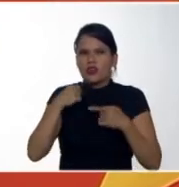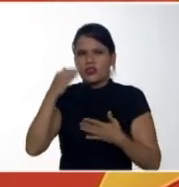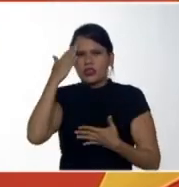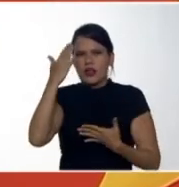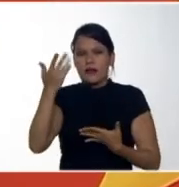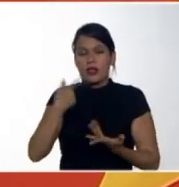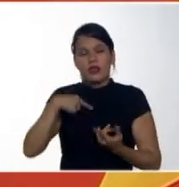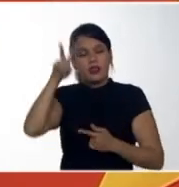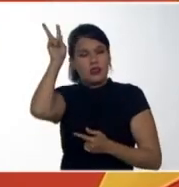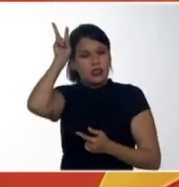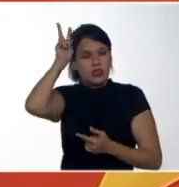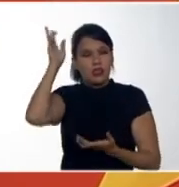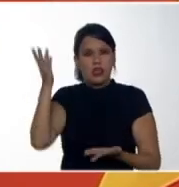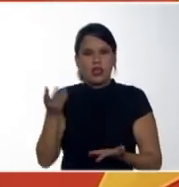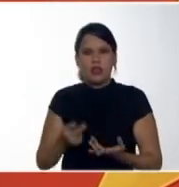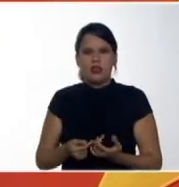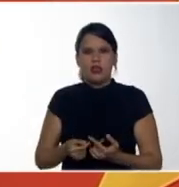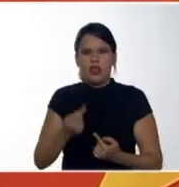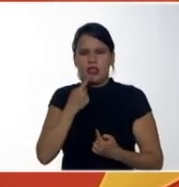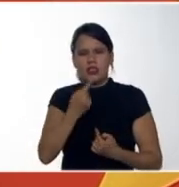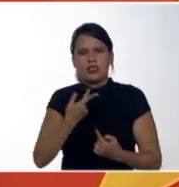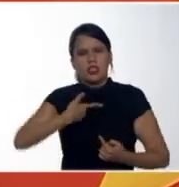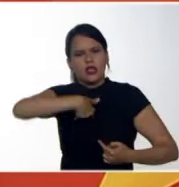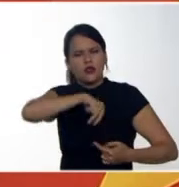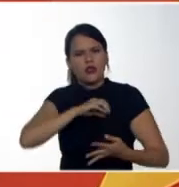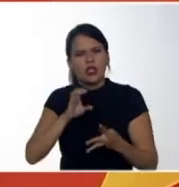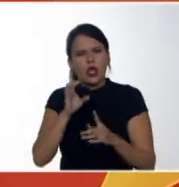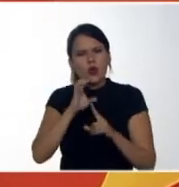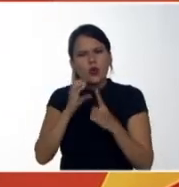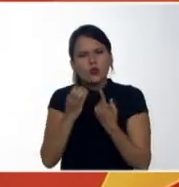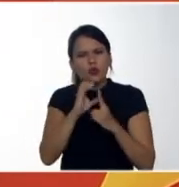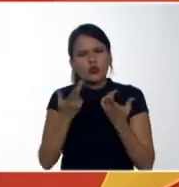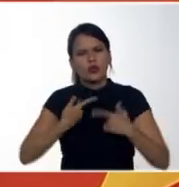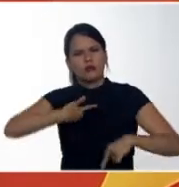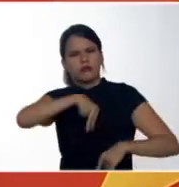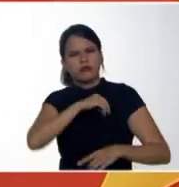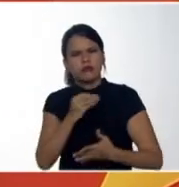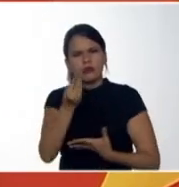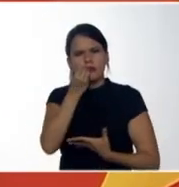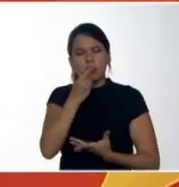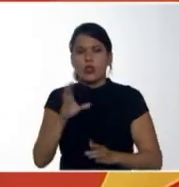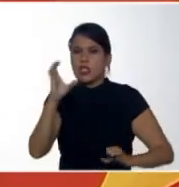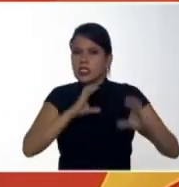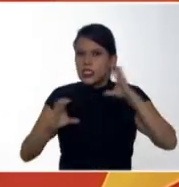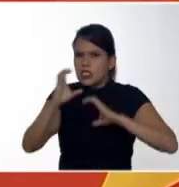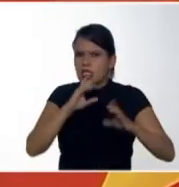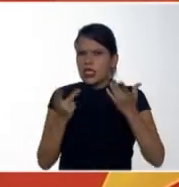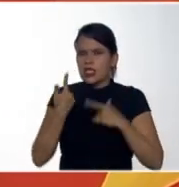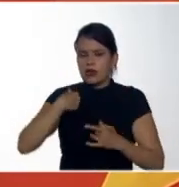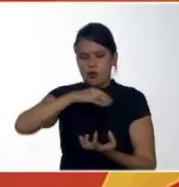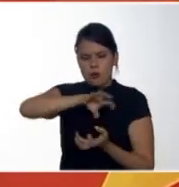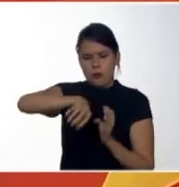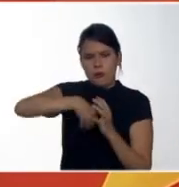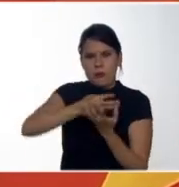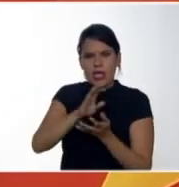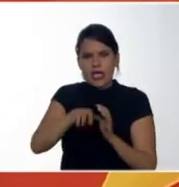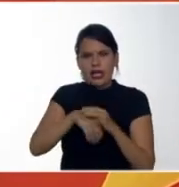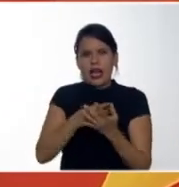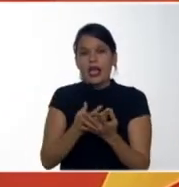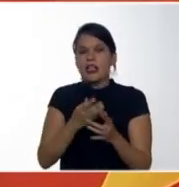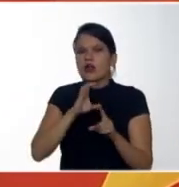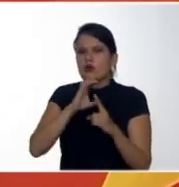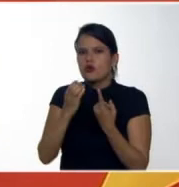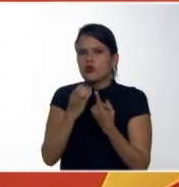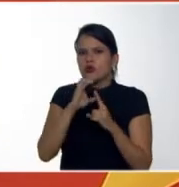origen de indígena. Es decir, que en nuestra cultura, en nuestra alimentación y en nuestra ciencia tenemos mezclas de